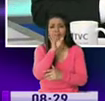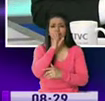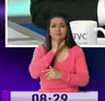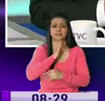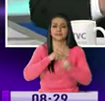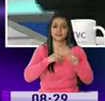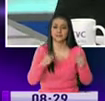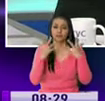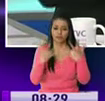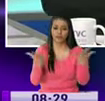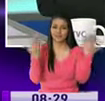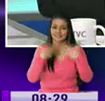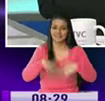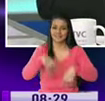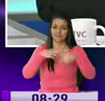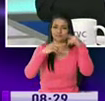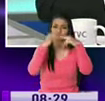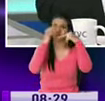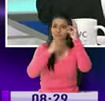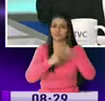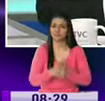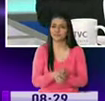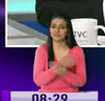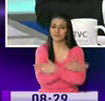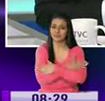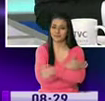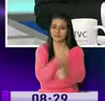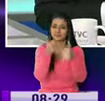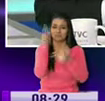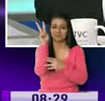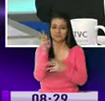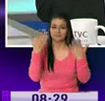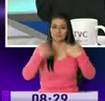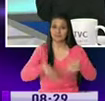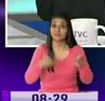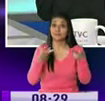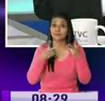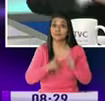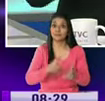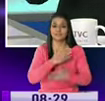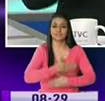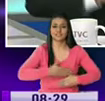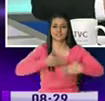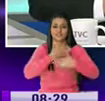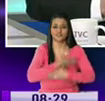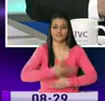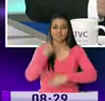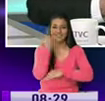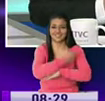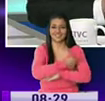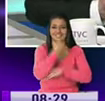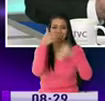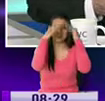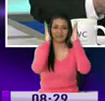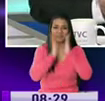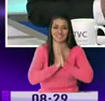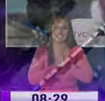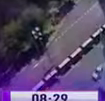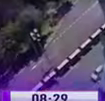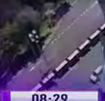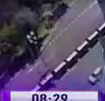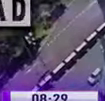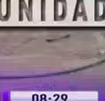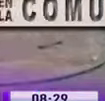está en camino. Andrea, te mando un abrazo grande, buen viernes para ti y claro, y que disfrutes este Día de las Marías.